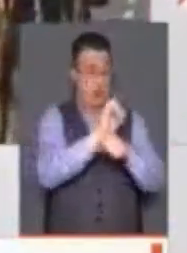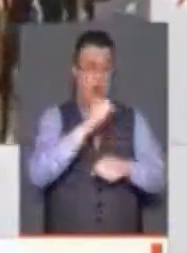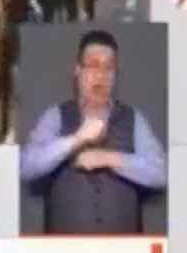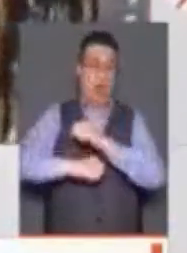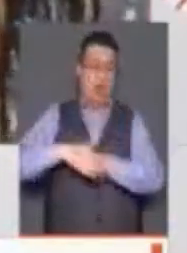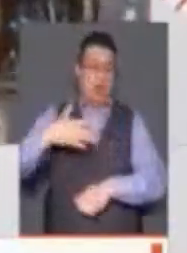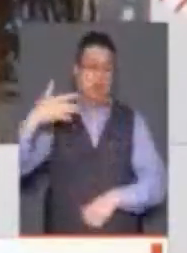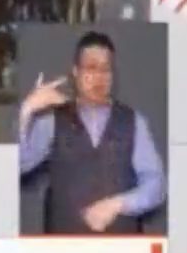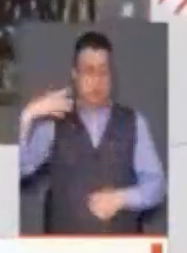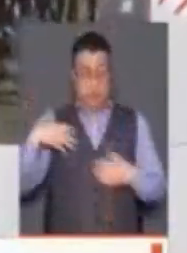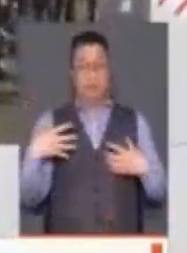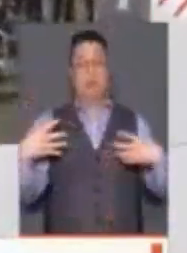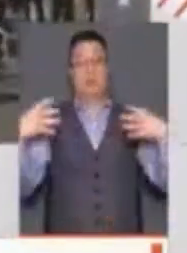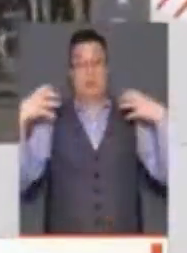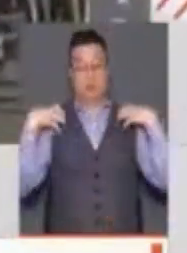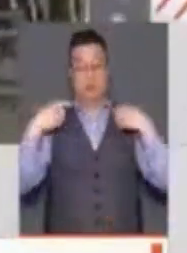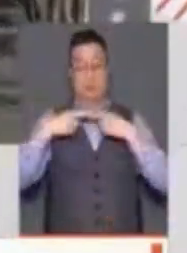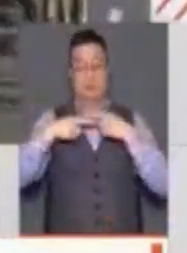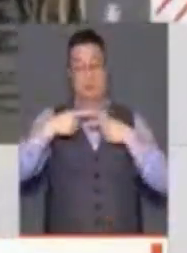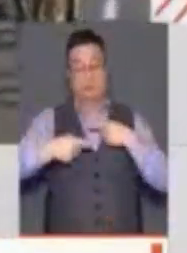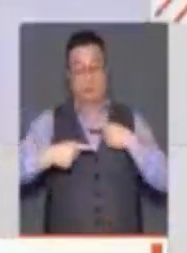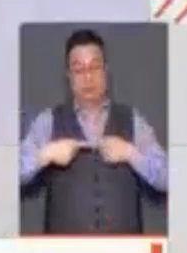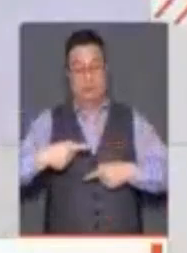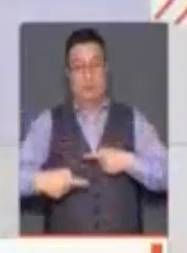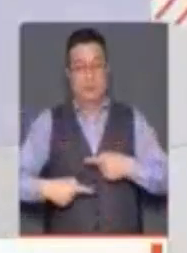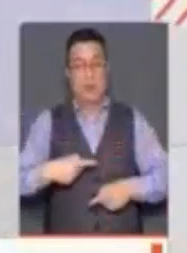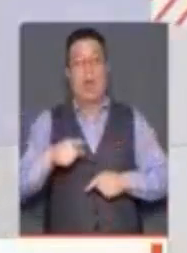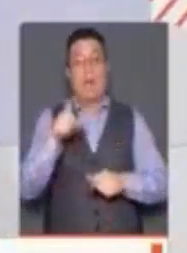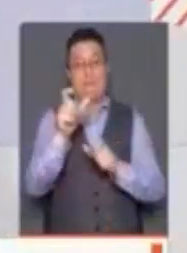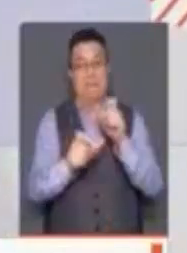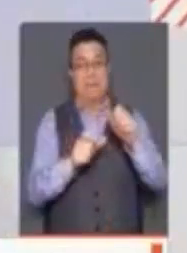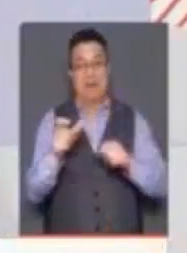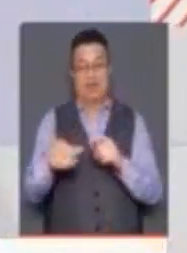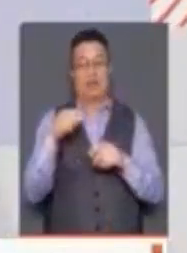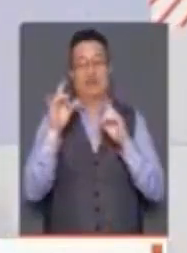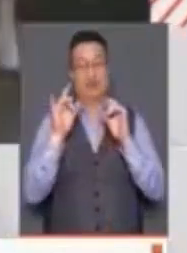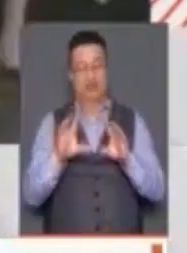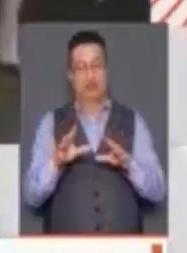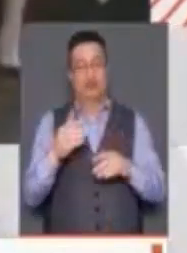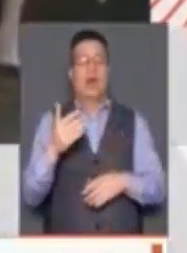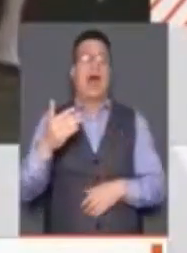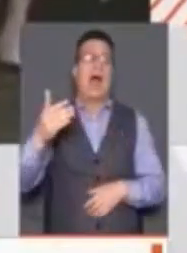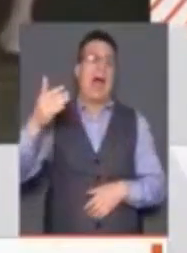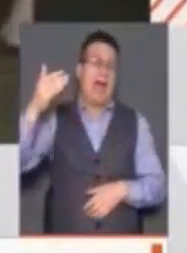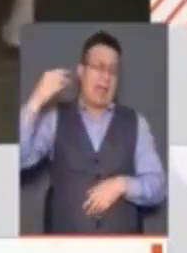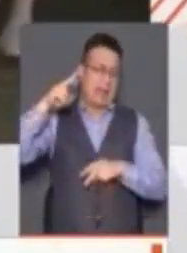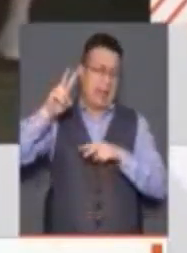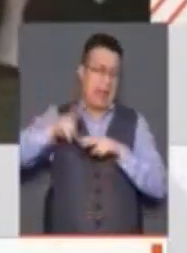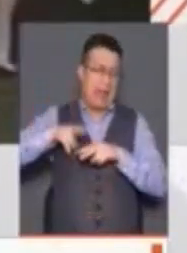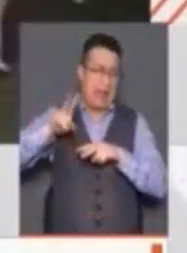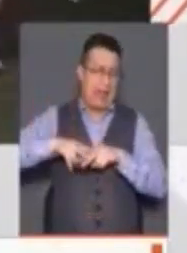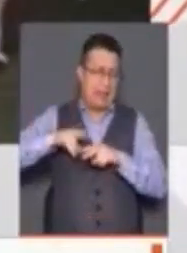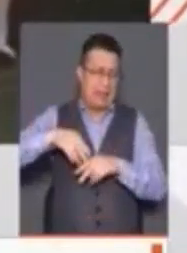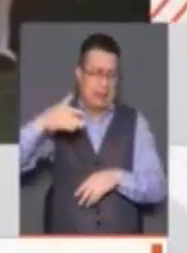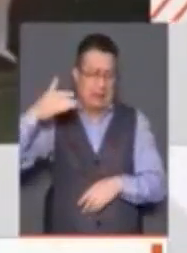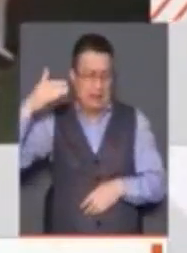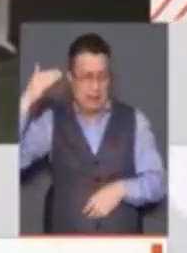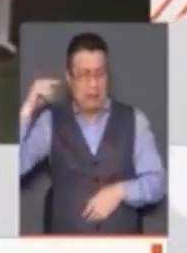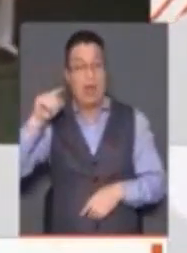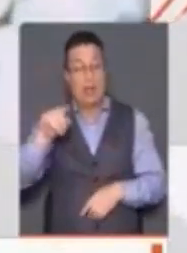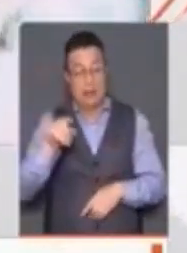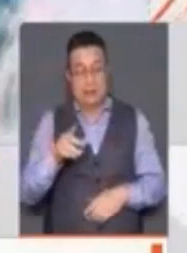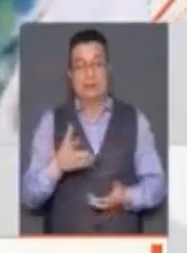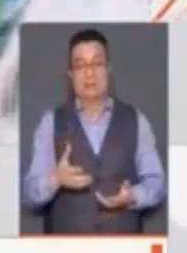sus hombros la sucesión de muchas personas antes que ellos desde tiempos antiguos, inimaginables. Entonces eso es un poco la sensación.